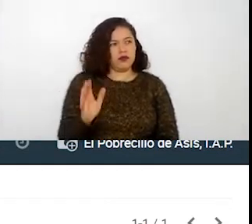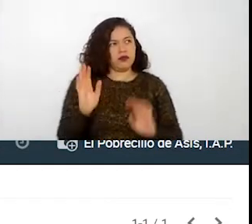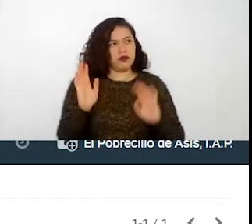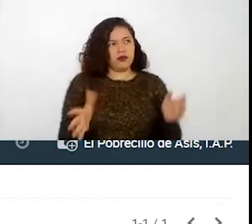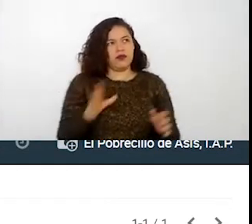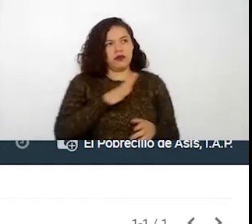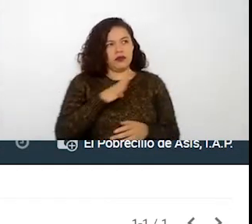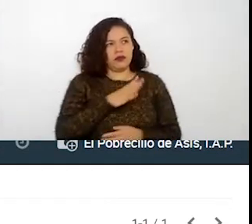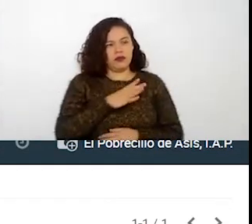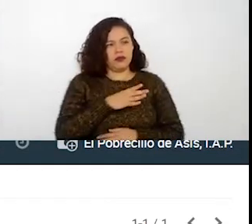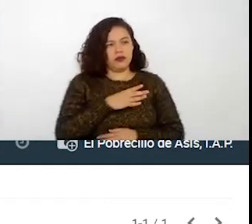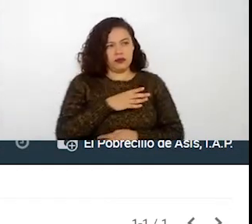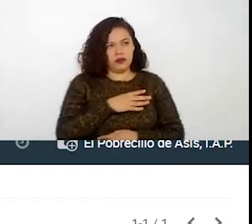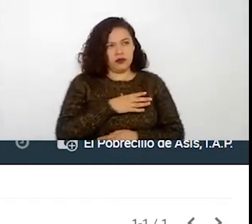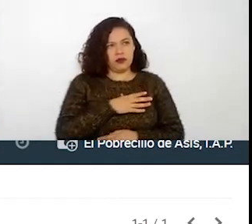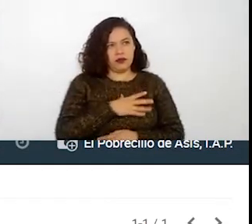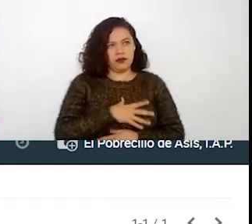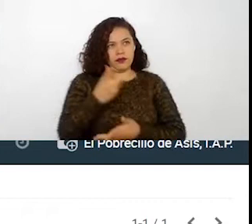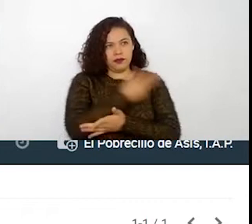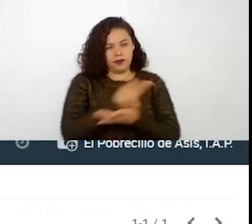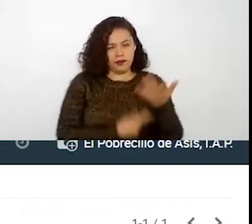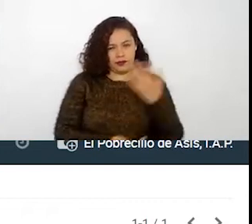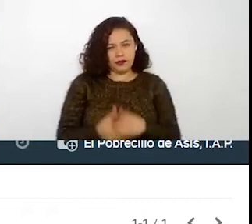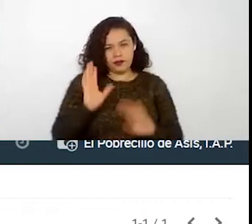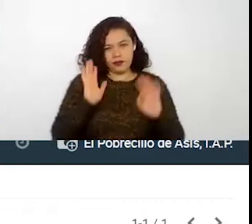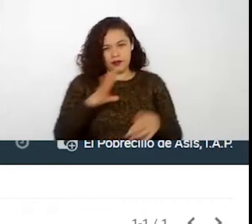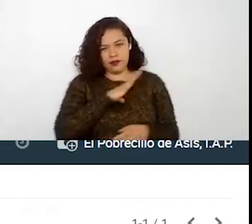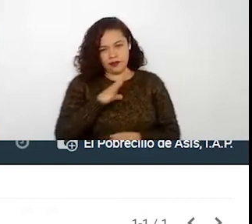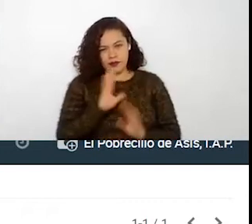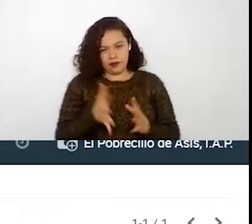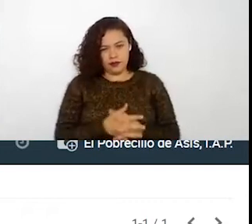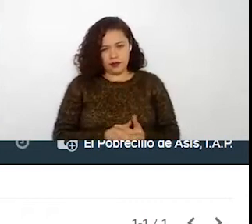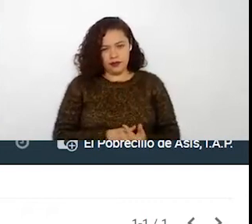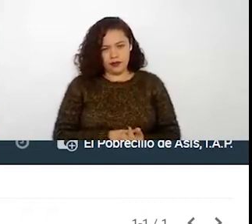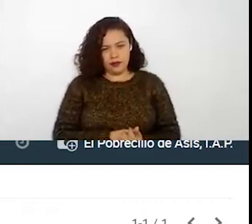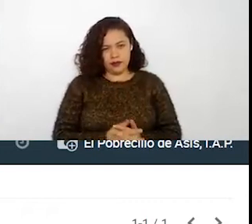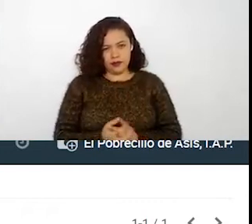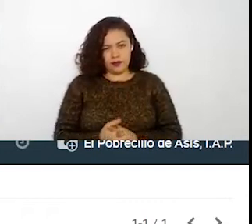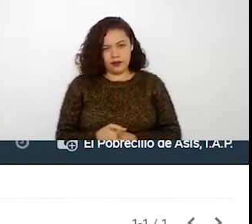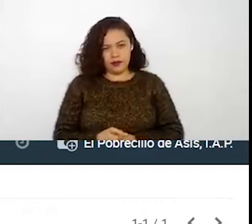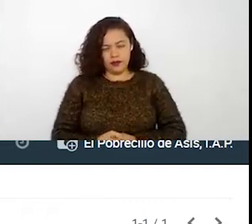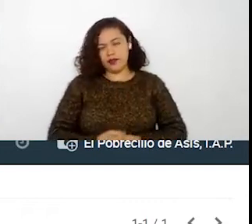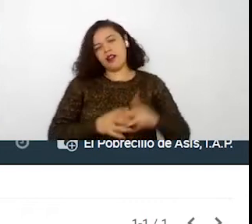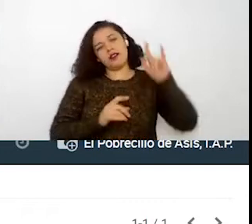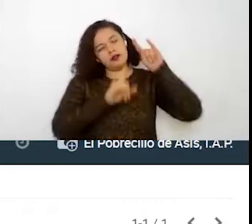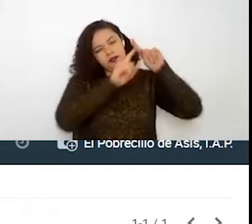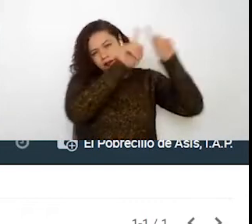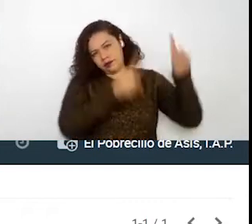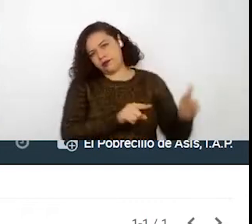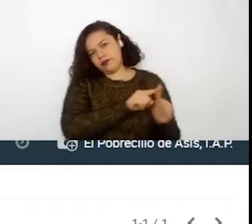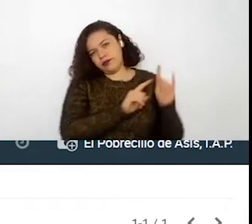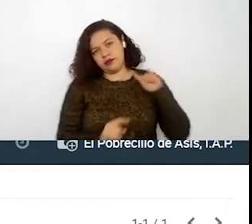un un programa Sí este a través de este icono podemos